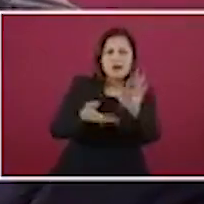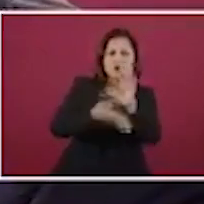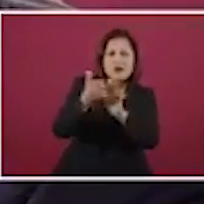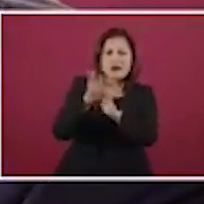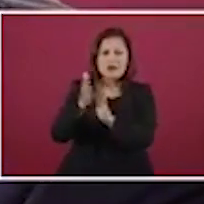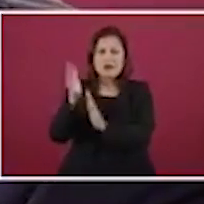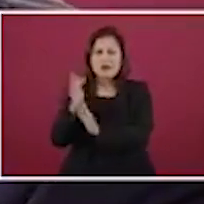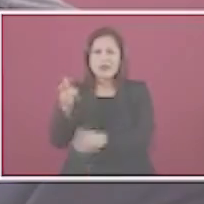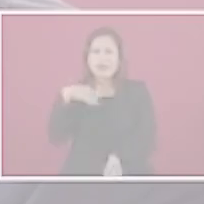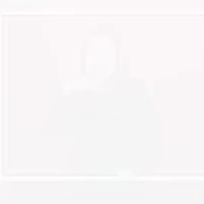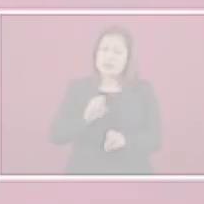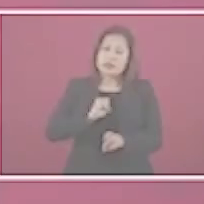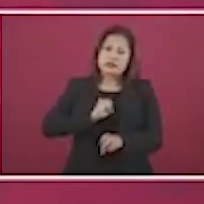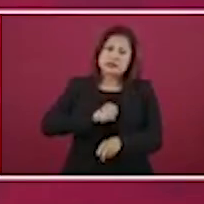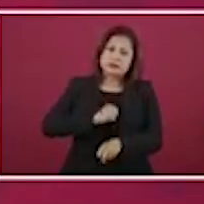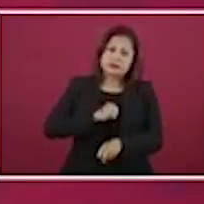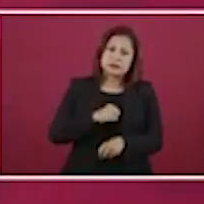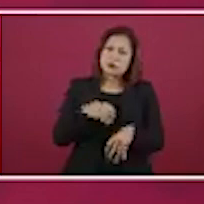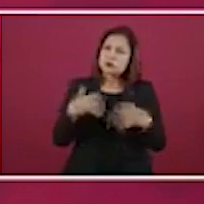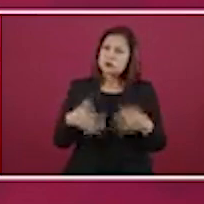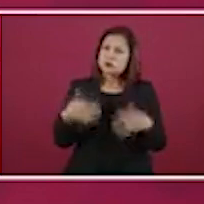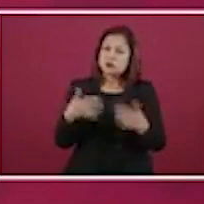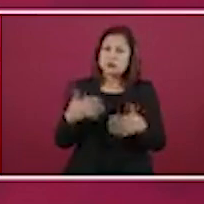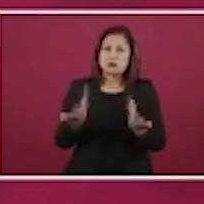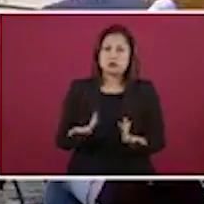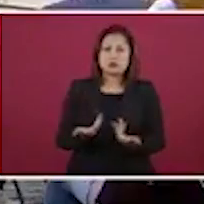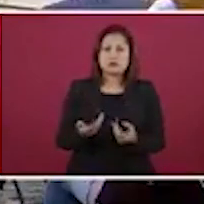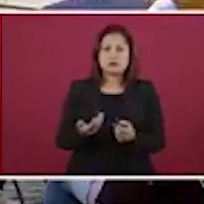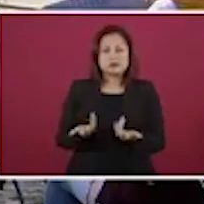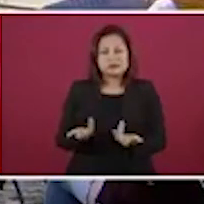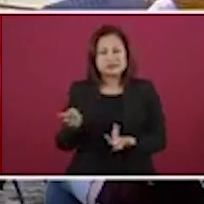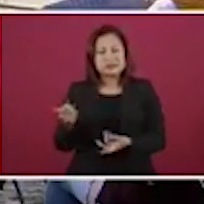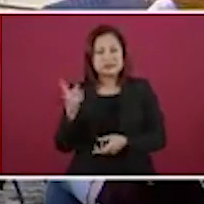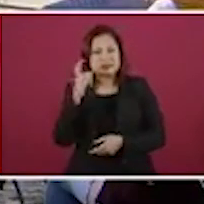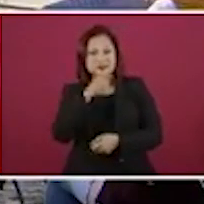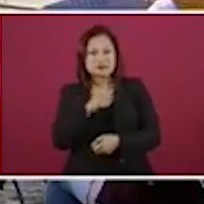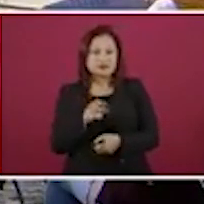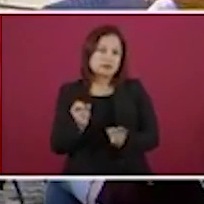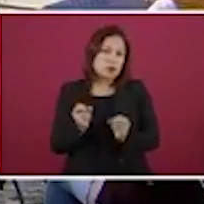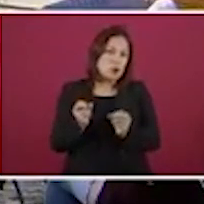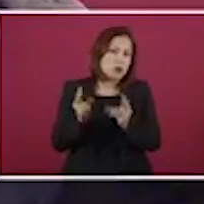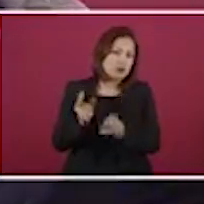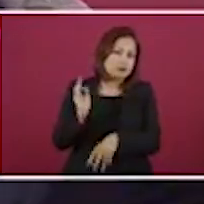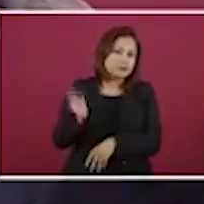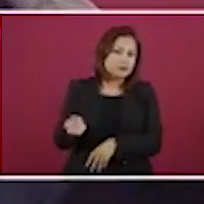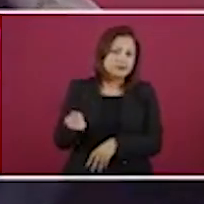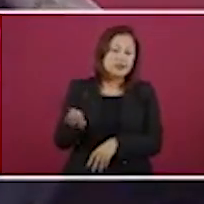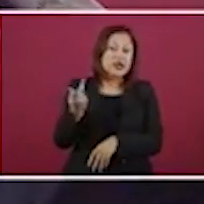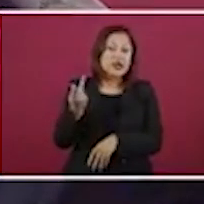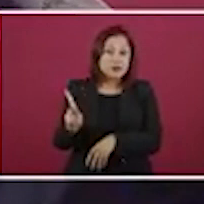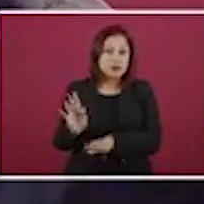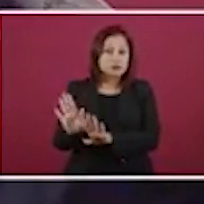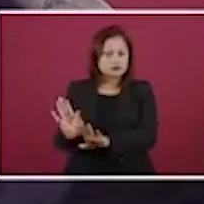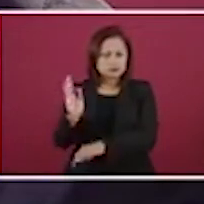Se acaba la corrupción. En relación con la falta de medicamentos para el VIH, el mandatario garantizó que habrá